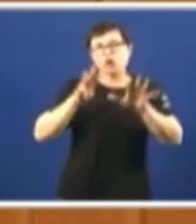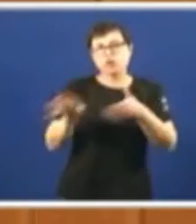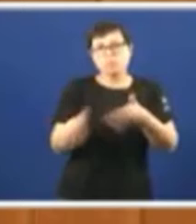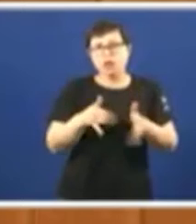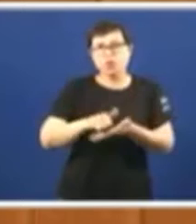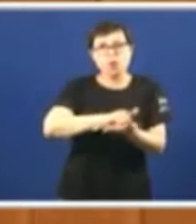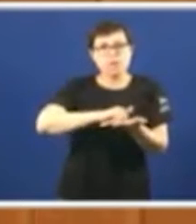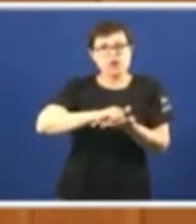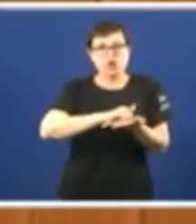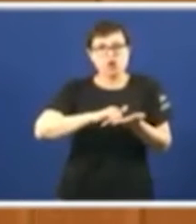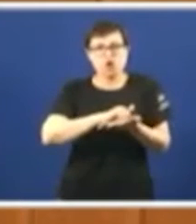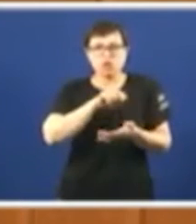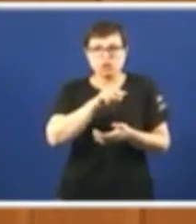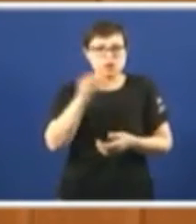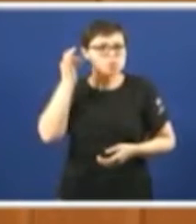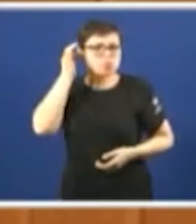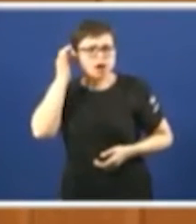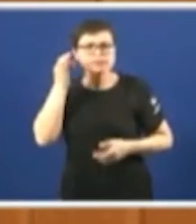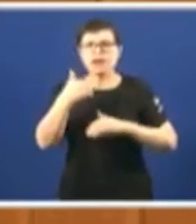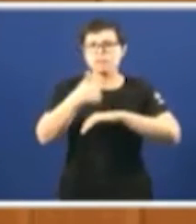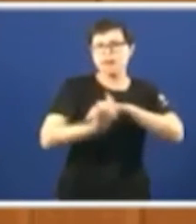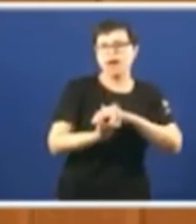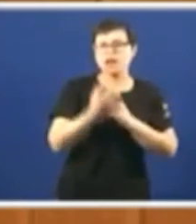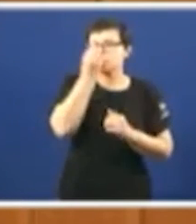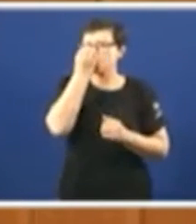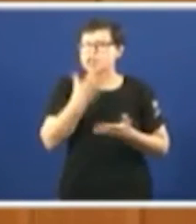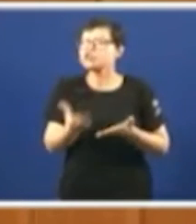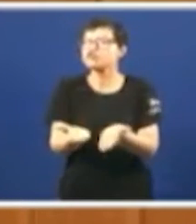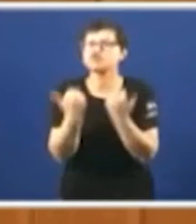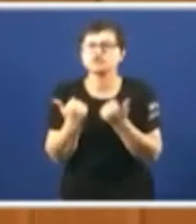as mulleres seguimos querendo pan e as rosas, querémolo todo. Decidan de que lado están.